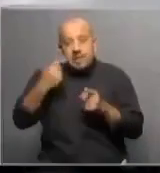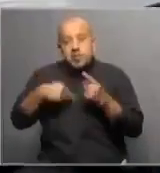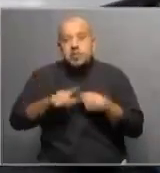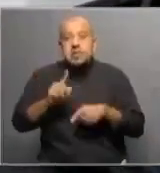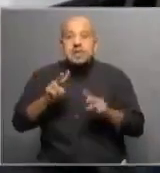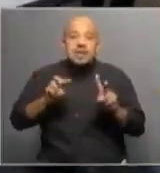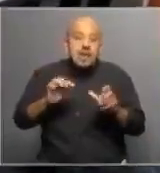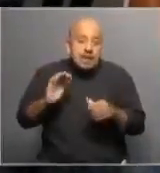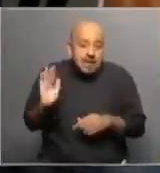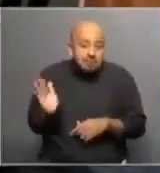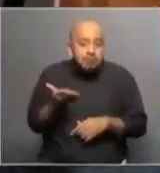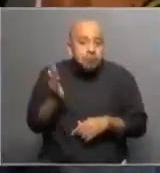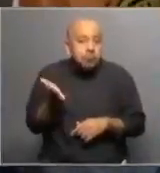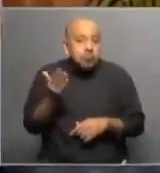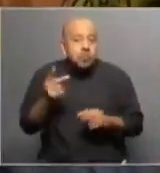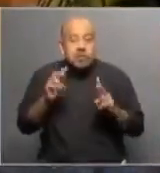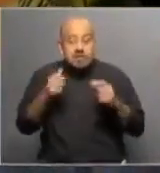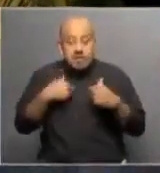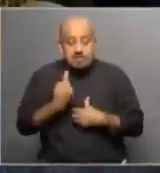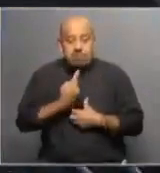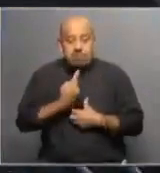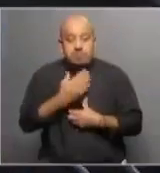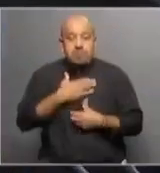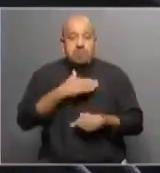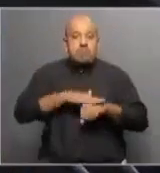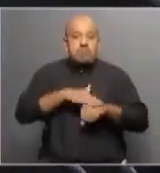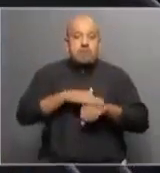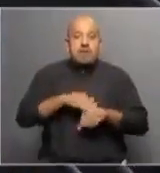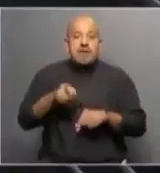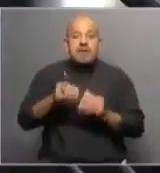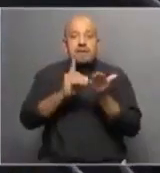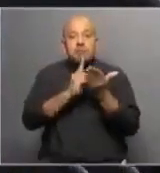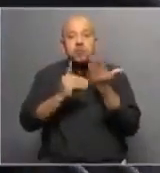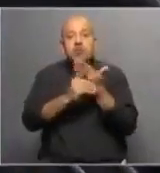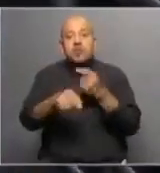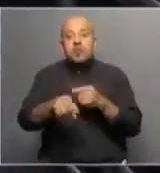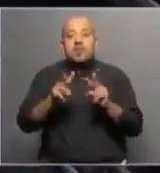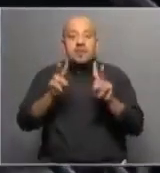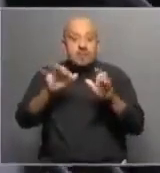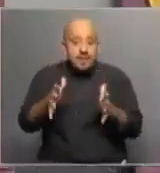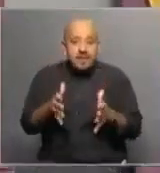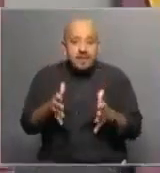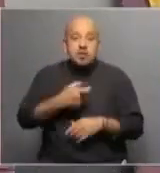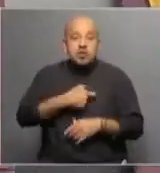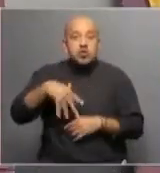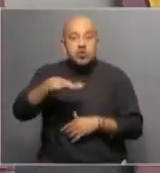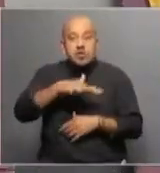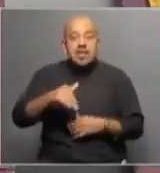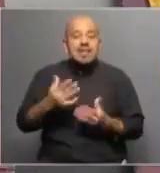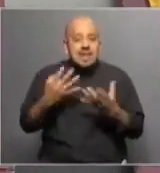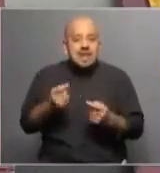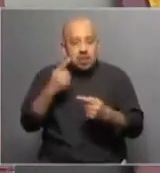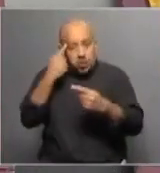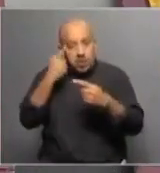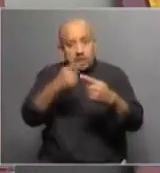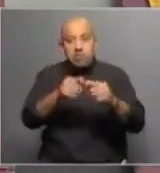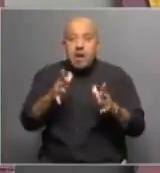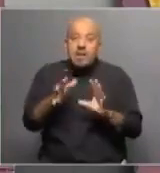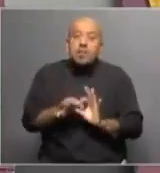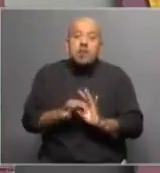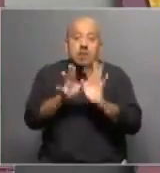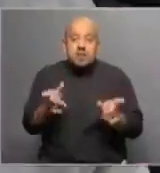producción de autonomía ciudadanía de responsabilidad este proyecto de intervención social comunitaria apela a una organización democrática en su funcionamiento